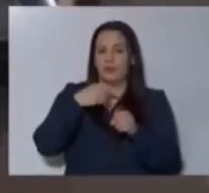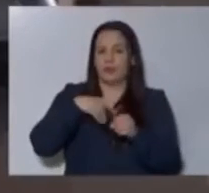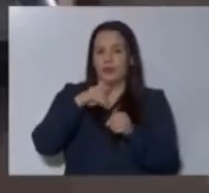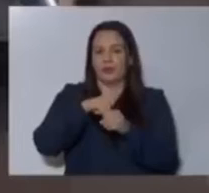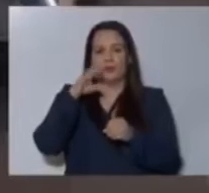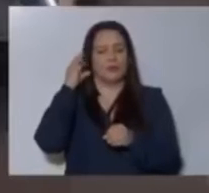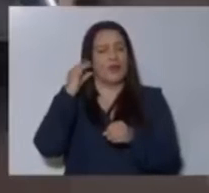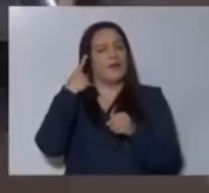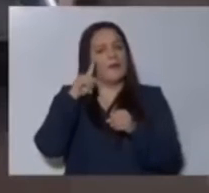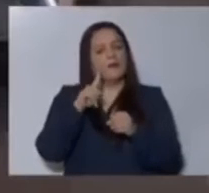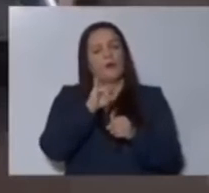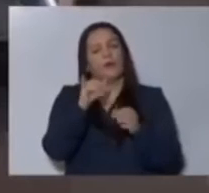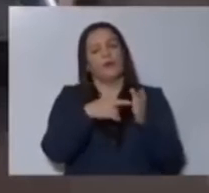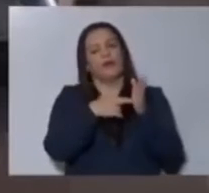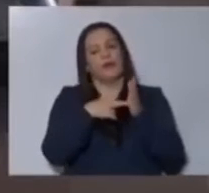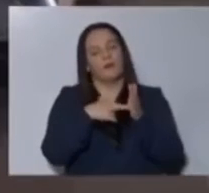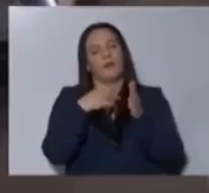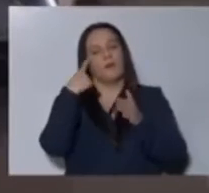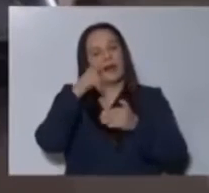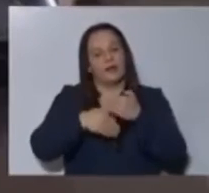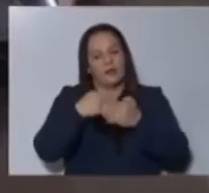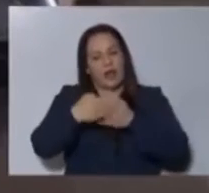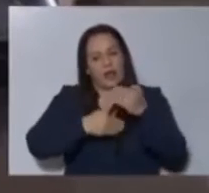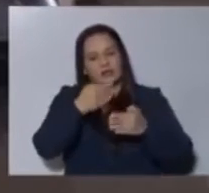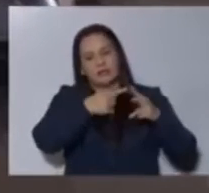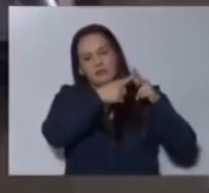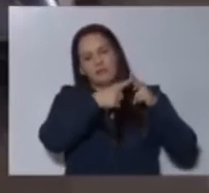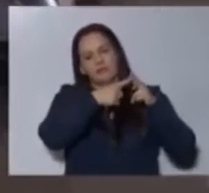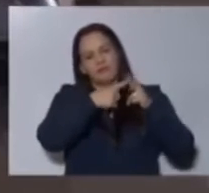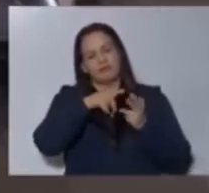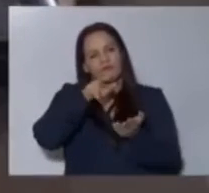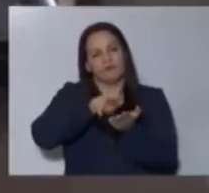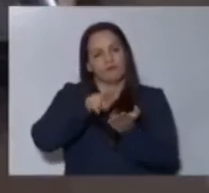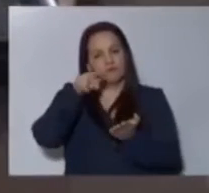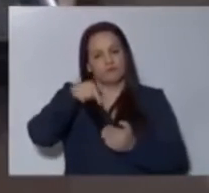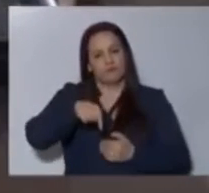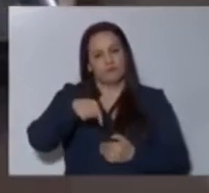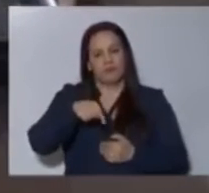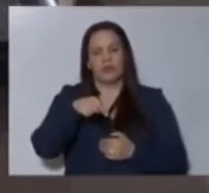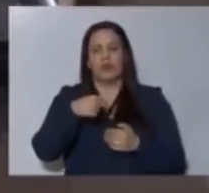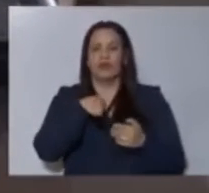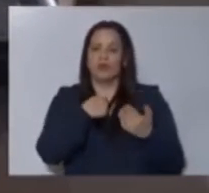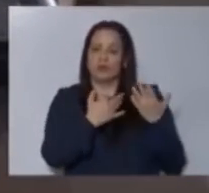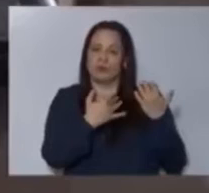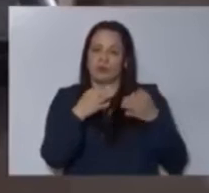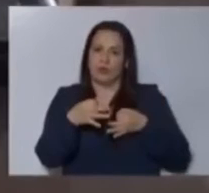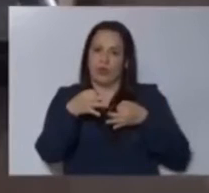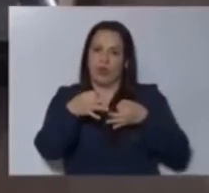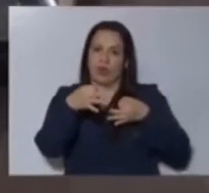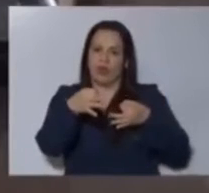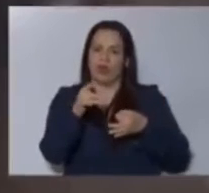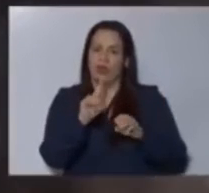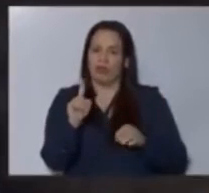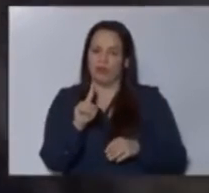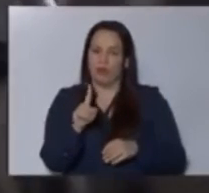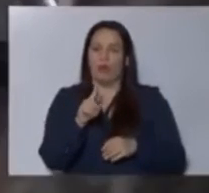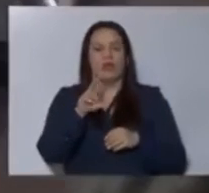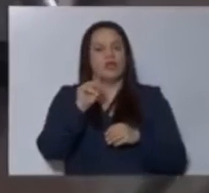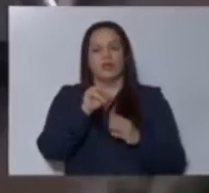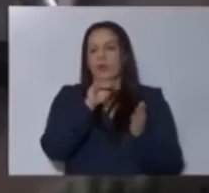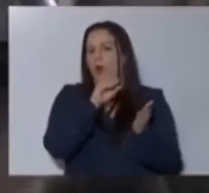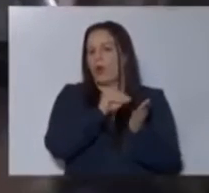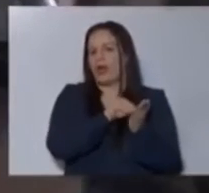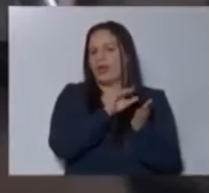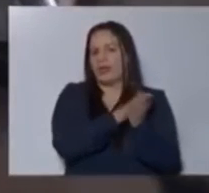cualquier otro empréstito que se tramite aquí. Y eso espero que no se alargue tanto y espero también que no quede en letra